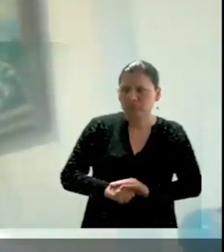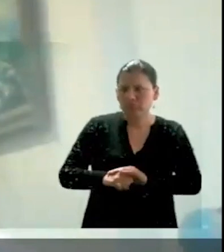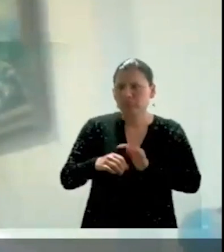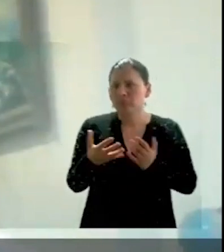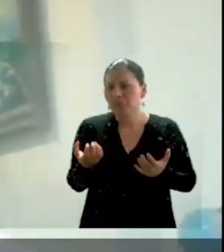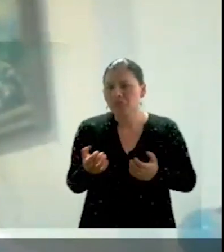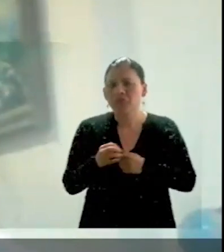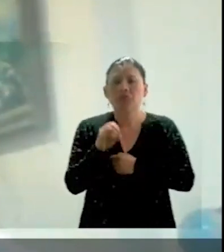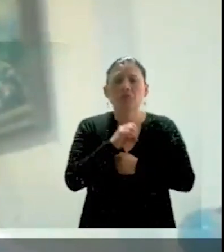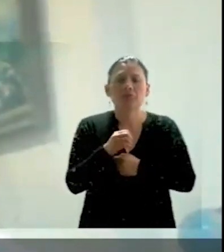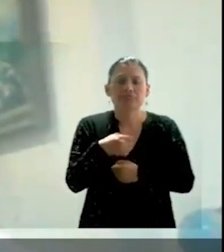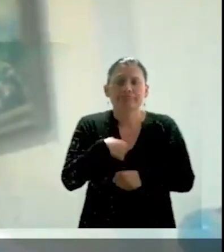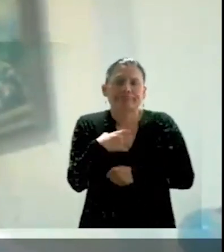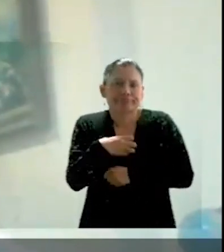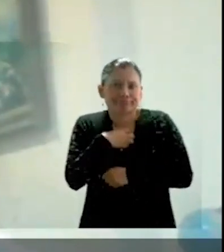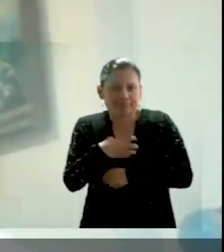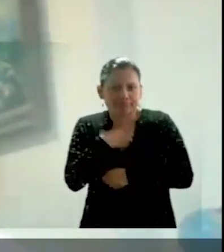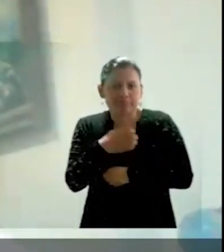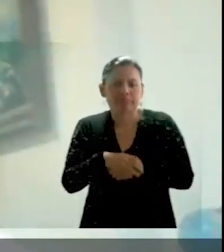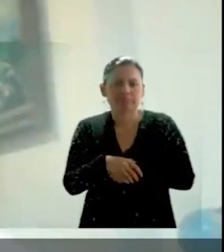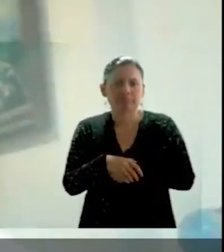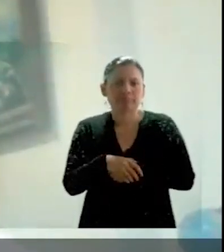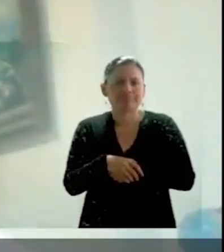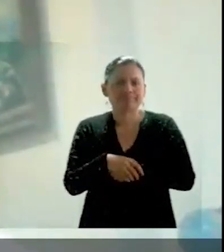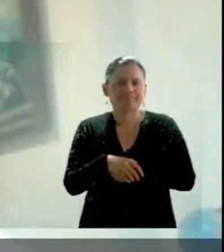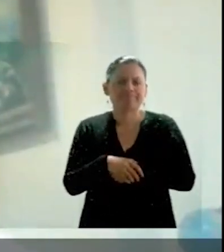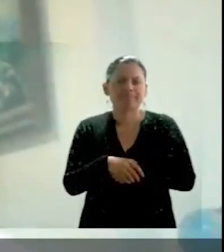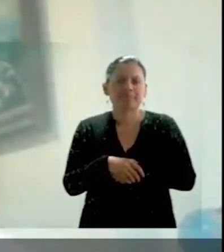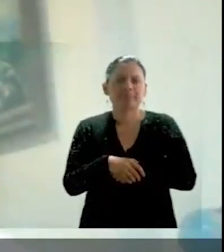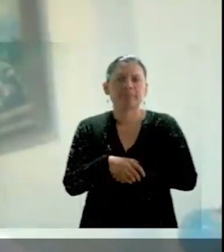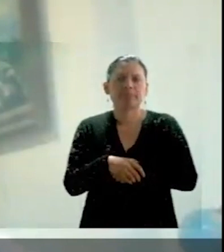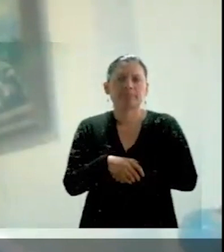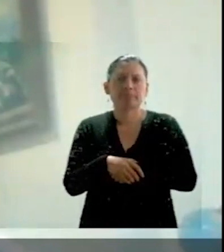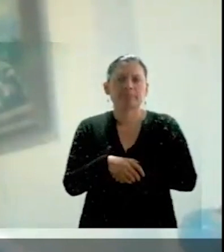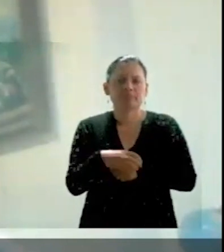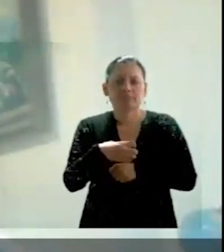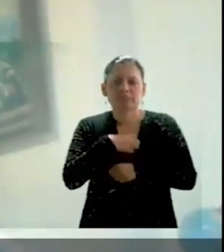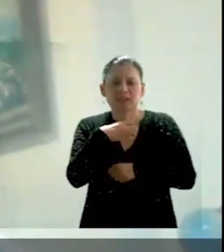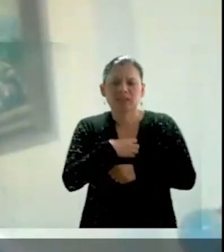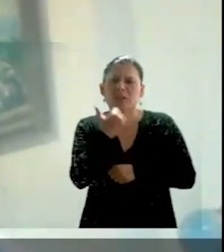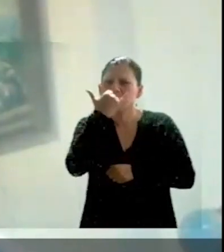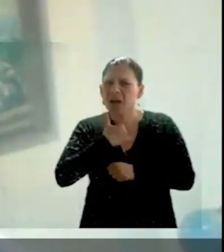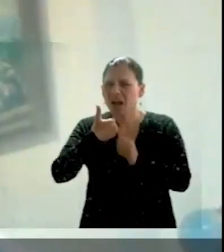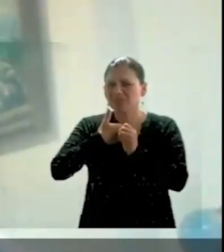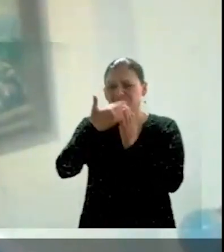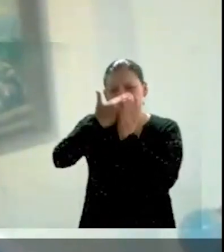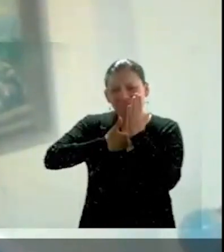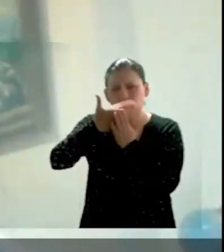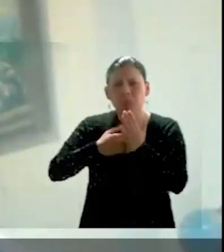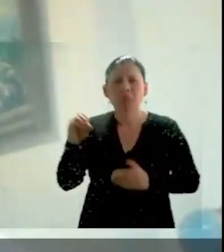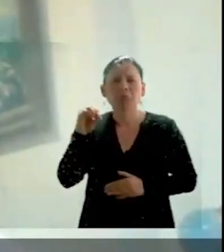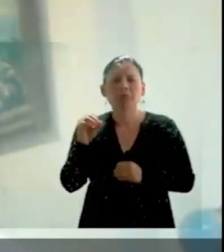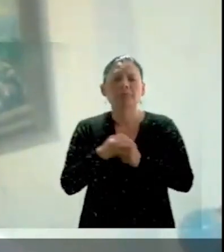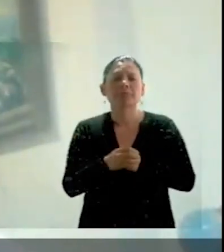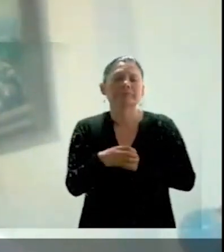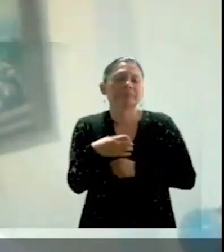o que la queja está impropiamente puesta o que se trata de